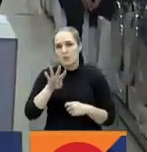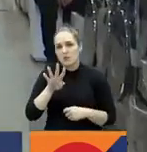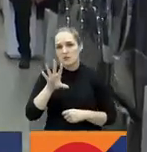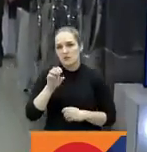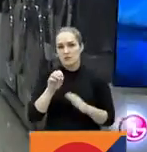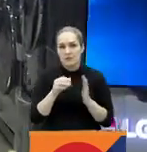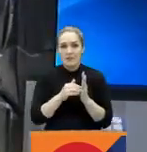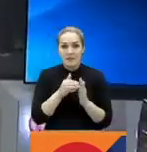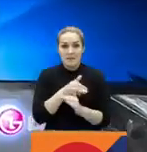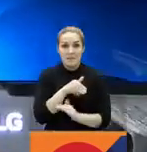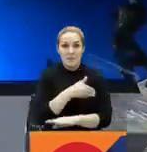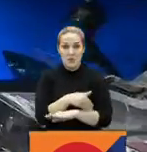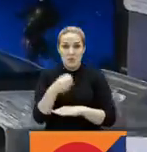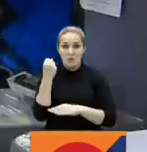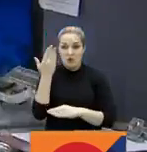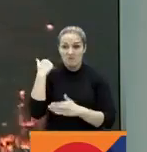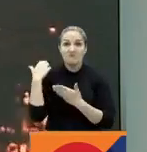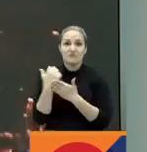450.000 millones de pesos.